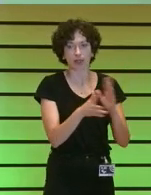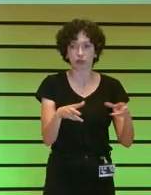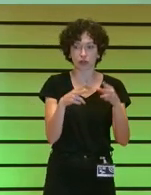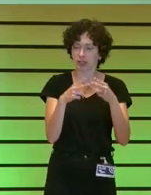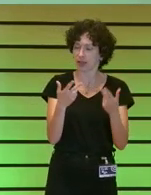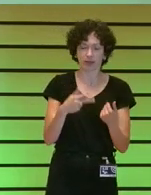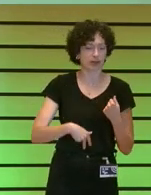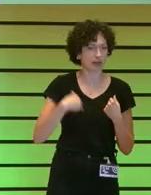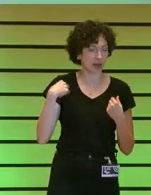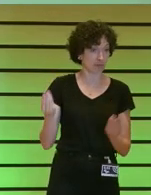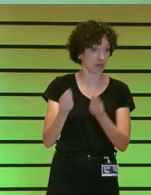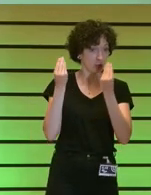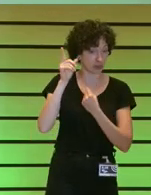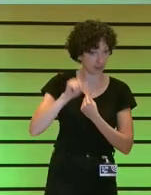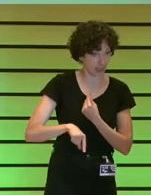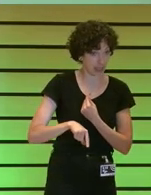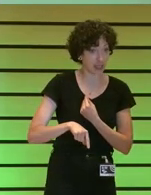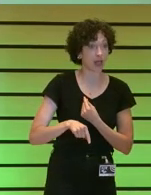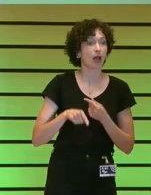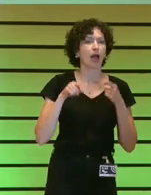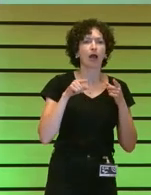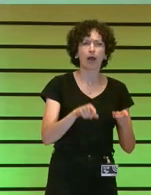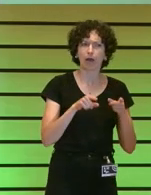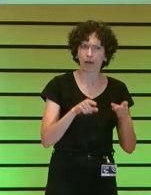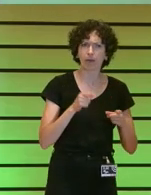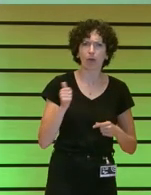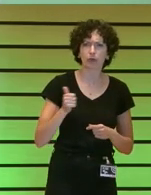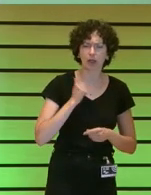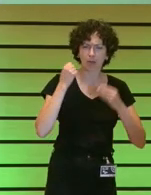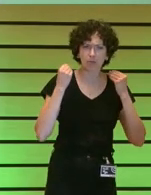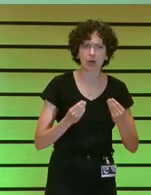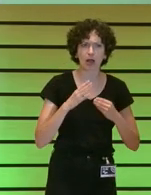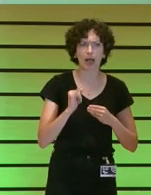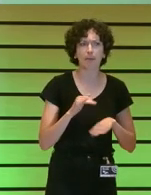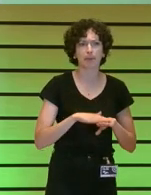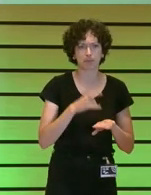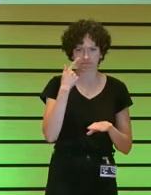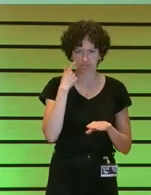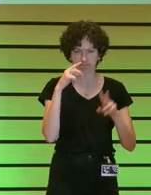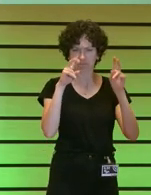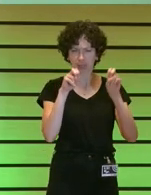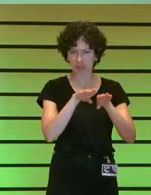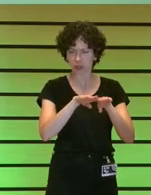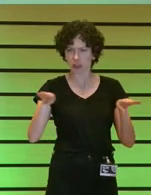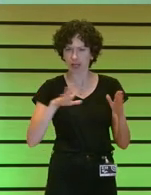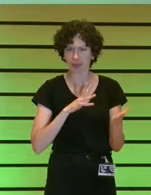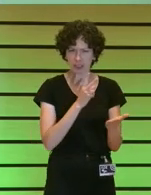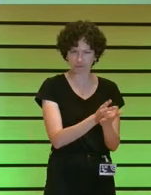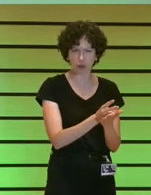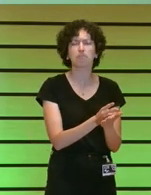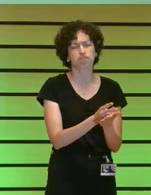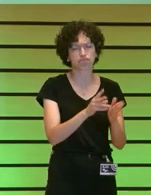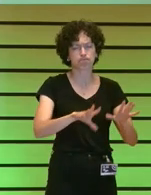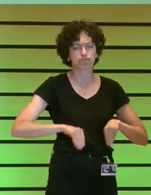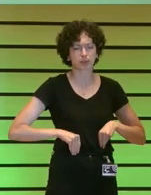cuando todo eso es así tenéis una enorme oportunidad para el desafío que supone todo el tema de la sostenibilidad y jugar